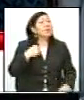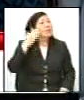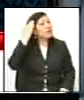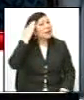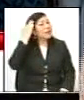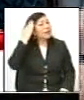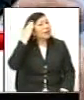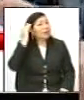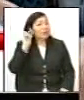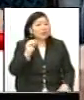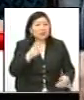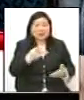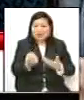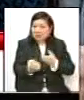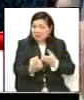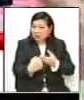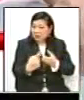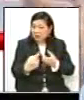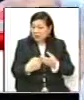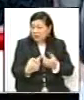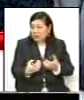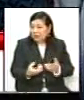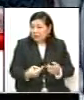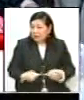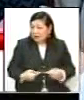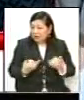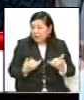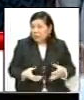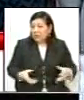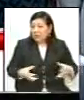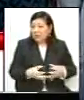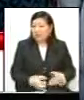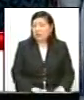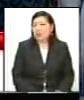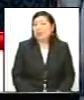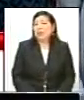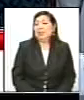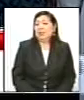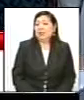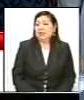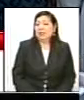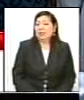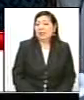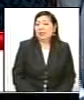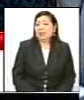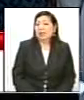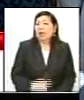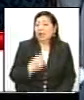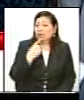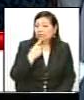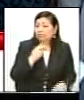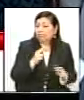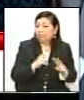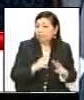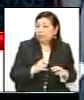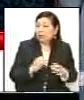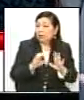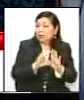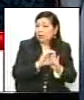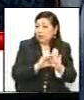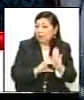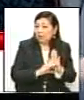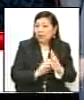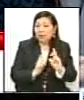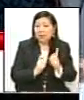técnico lo que está recogiendo es decir, le compete a esta comisión. Digamos, acusar o investigar constitucionalmente a